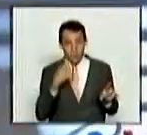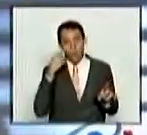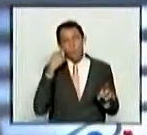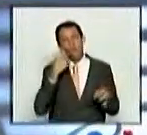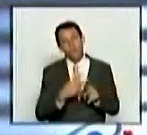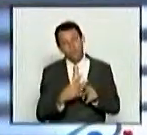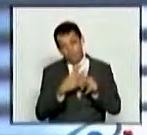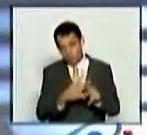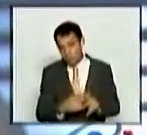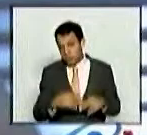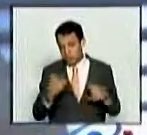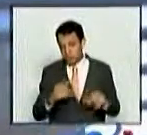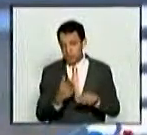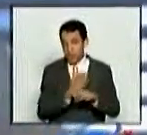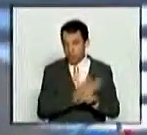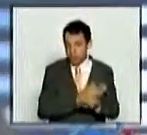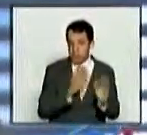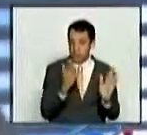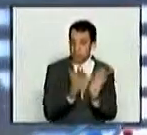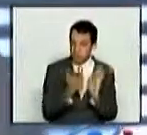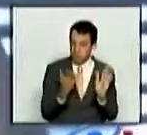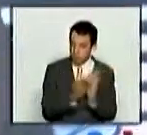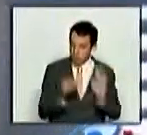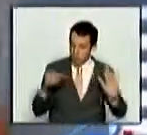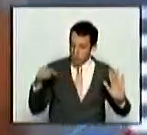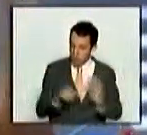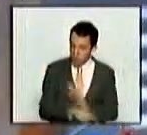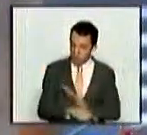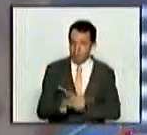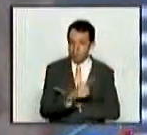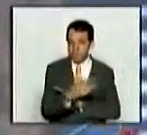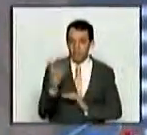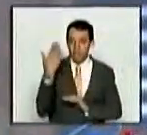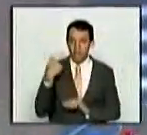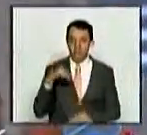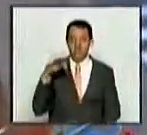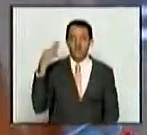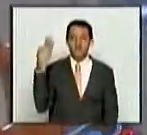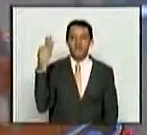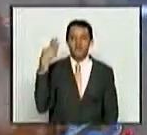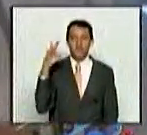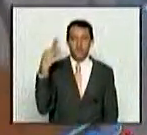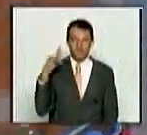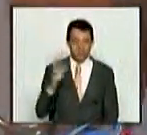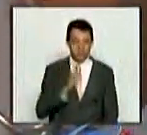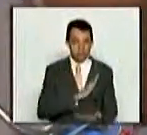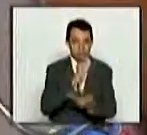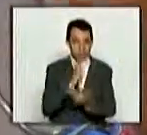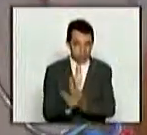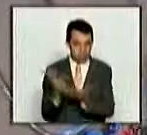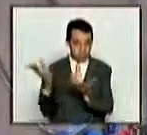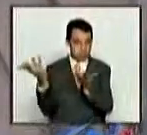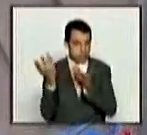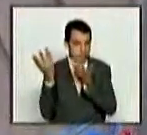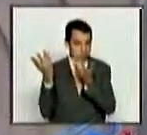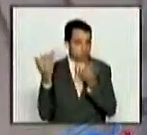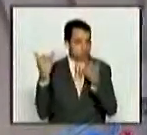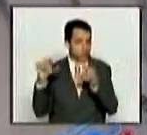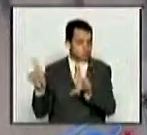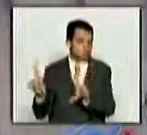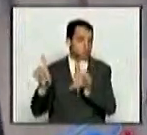estudio concienzudo, algo muy bien hecho. Yo lo hice en la Universidad de Lyon en Francia, está plenamente